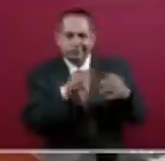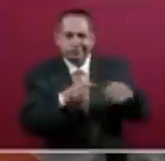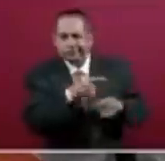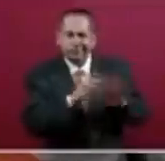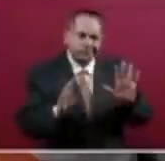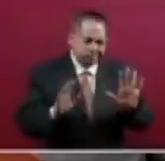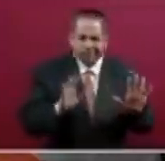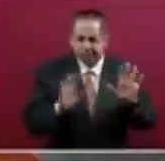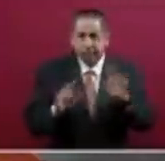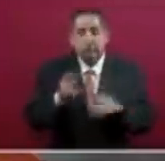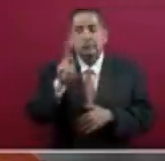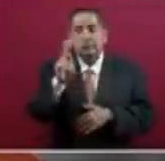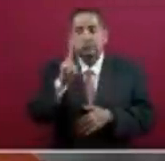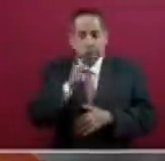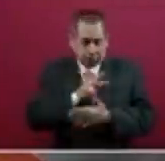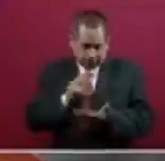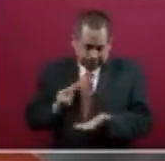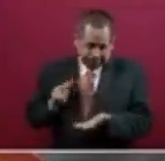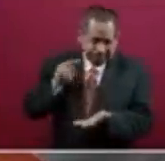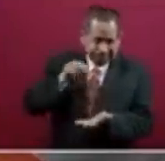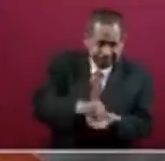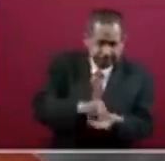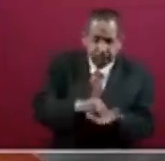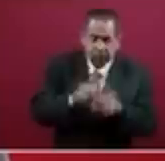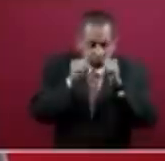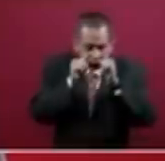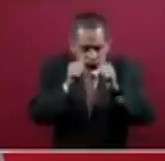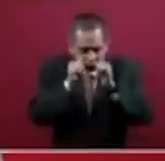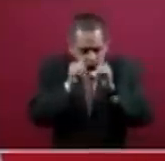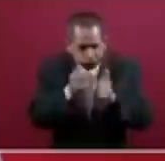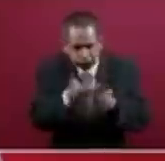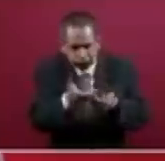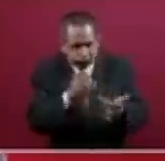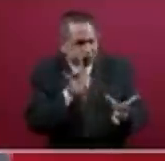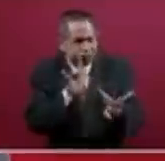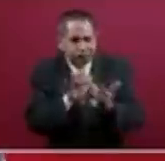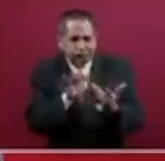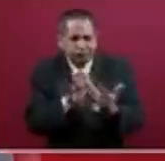hecho de que puedan